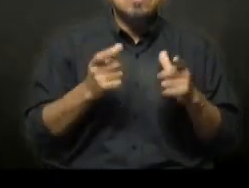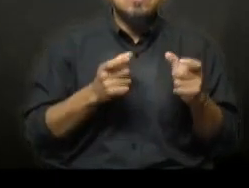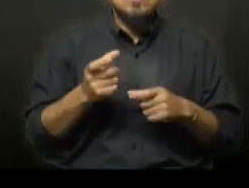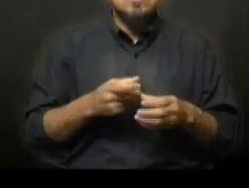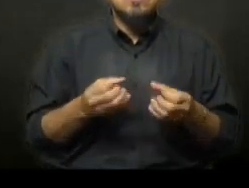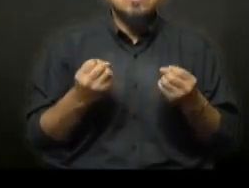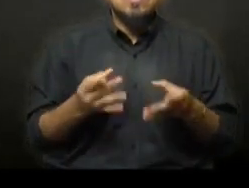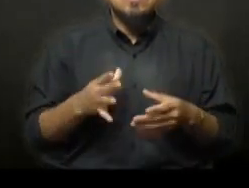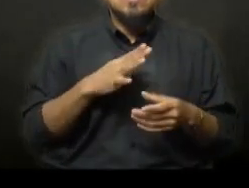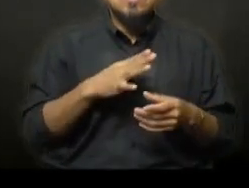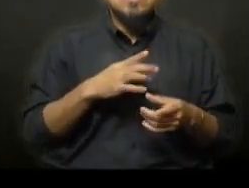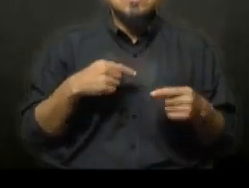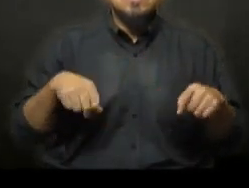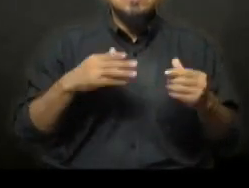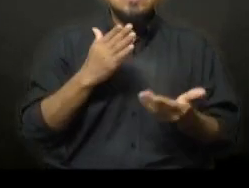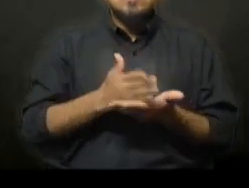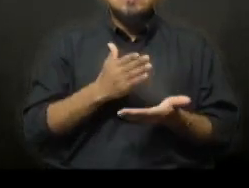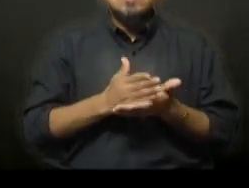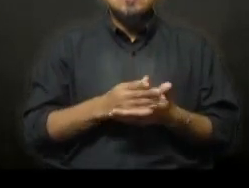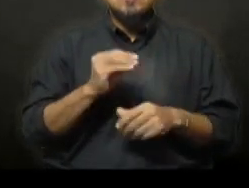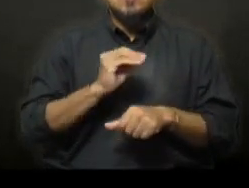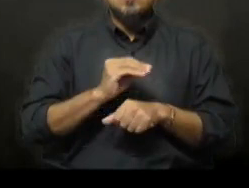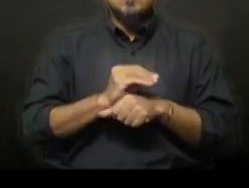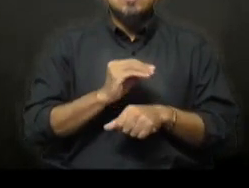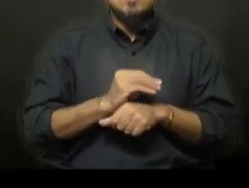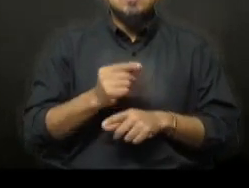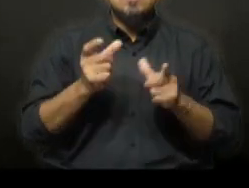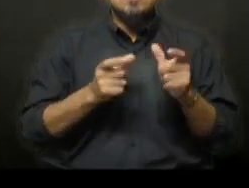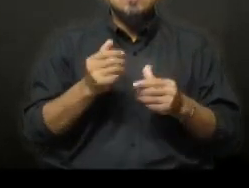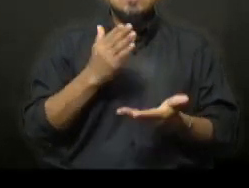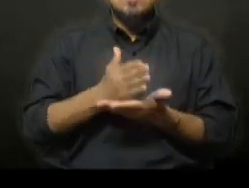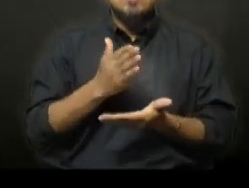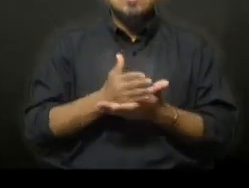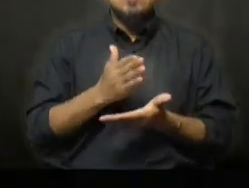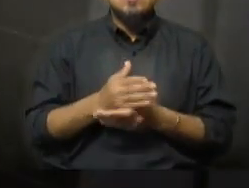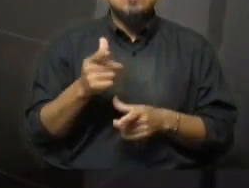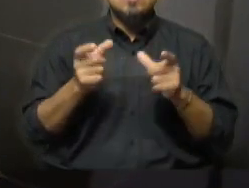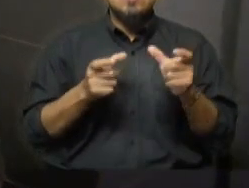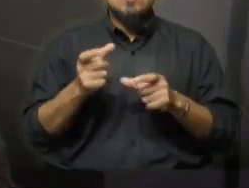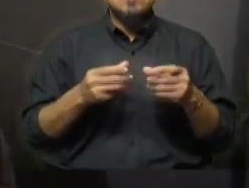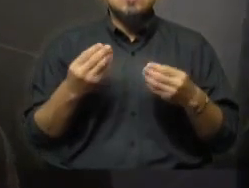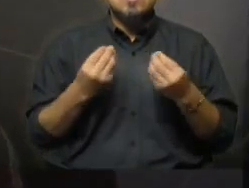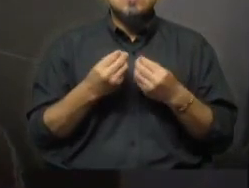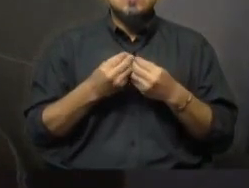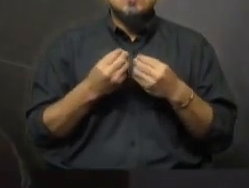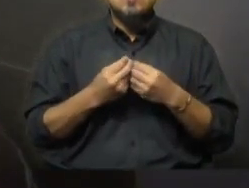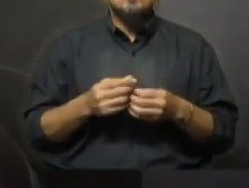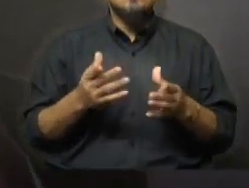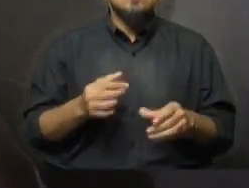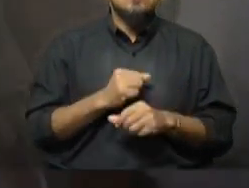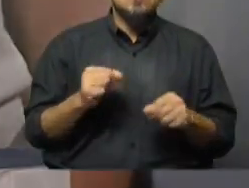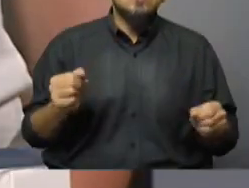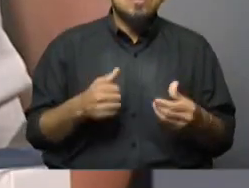está también cercenando el derecho cultural de la población y el derecho laboral de una gran cantidad de personas que podrían